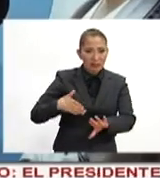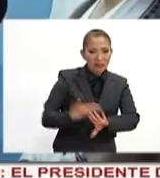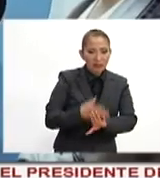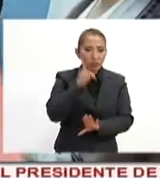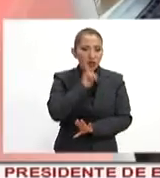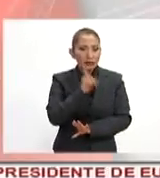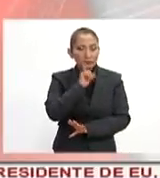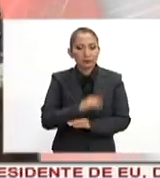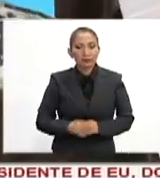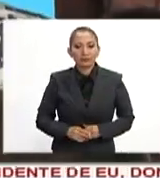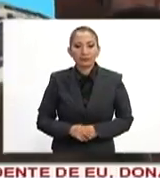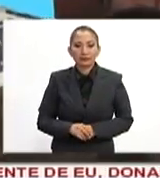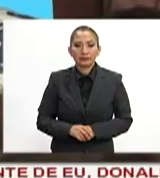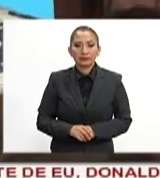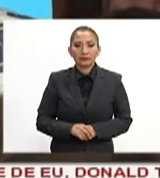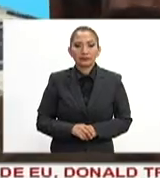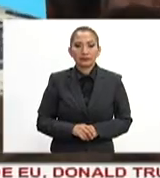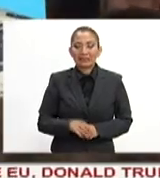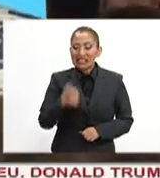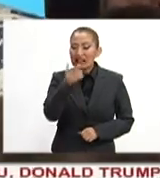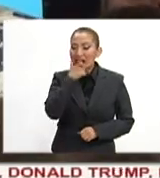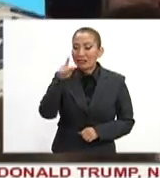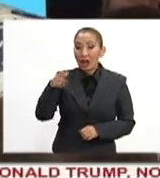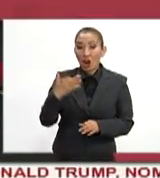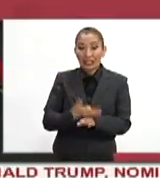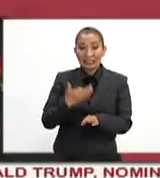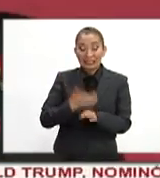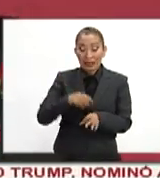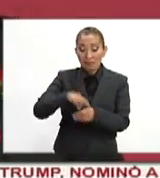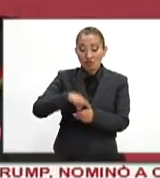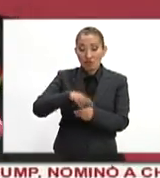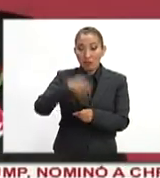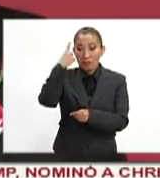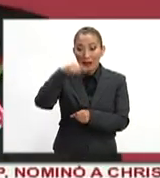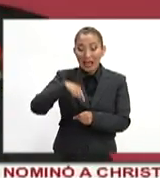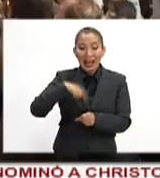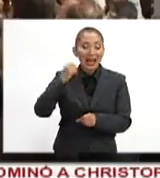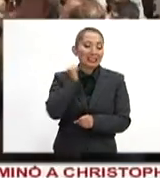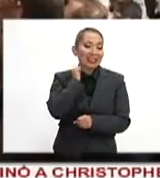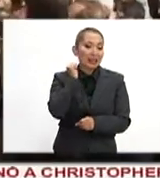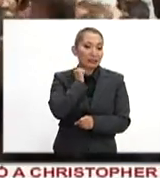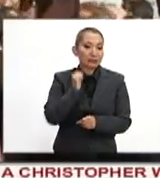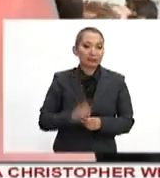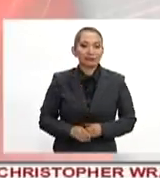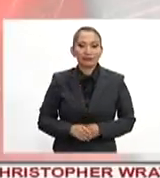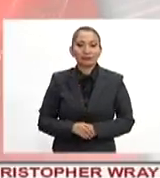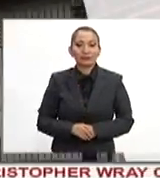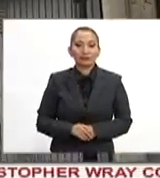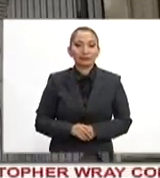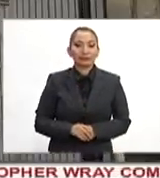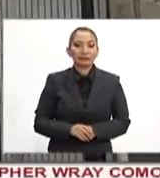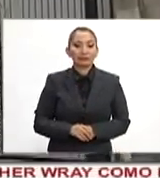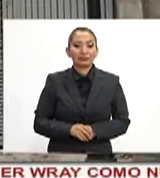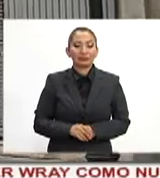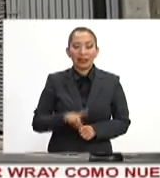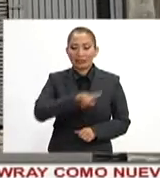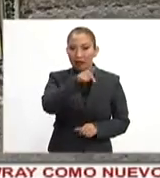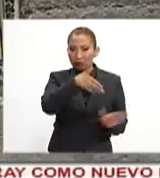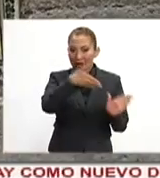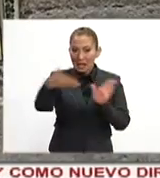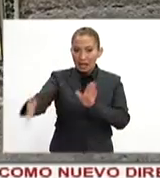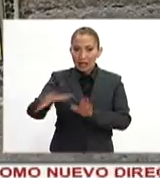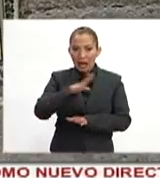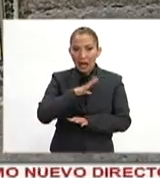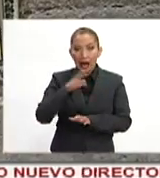género. En Reino Unido se realizan elecciones parlamentarias. Más